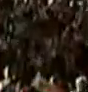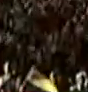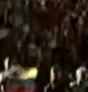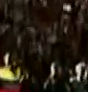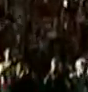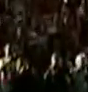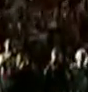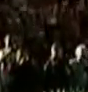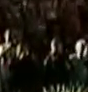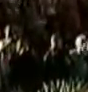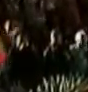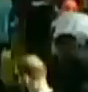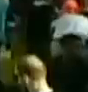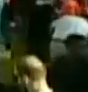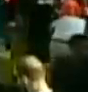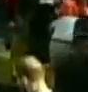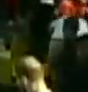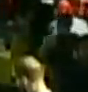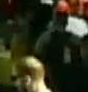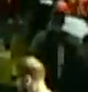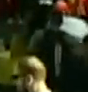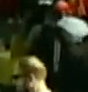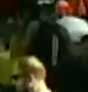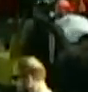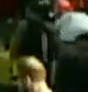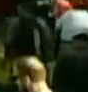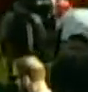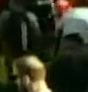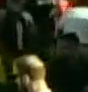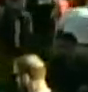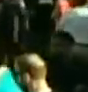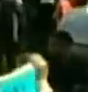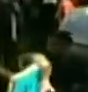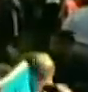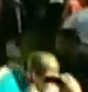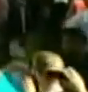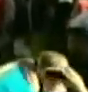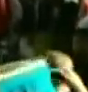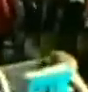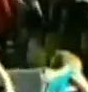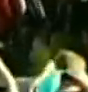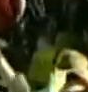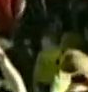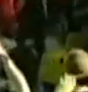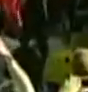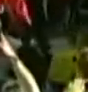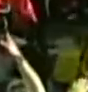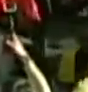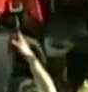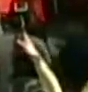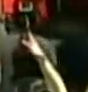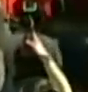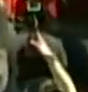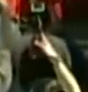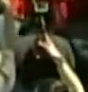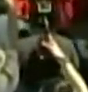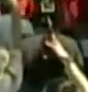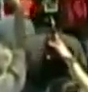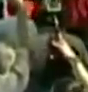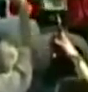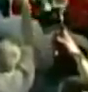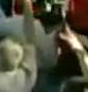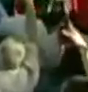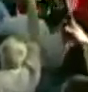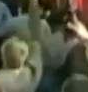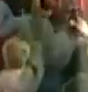Señores, recibimos al presidente de todos los venezolanos, Nicolás Maduro